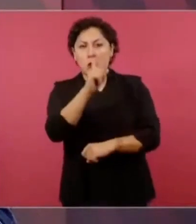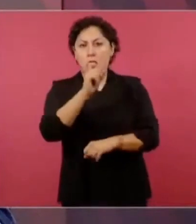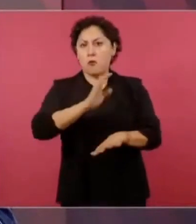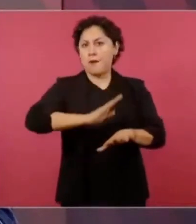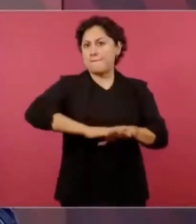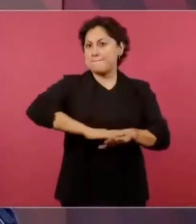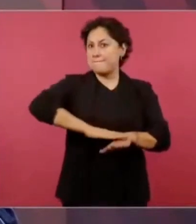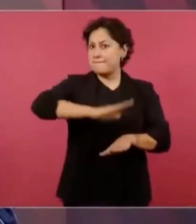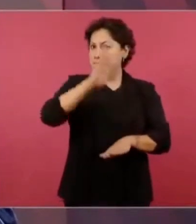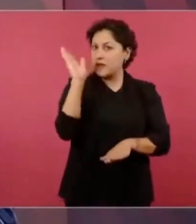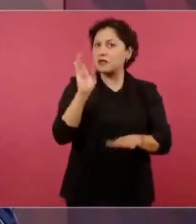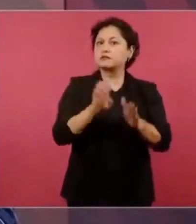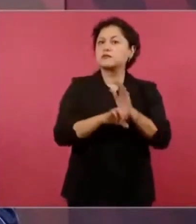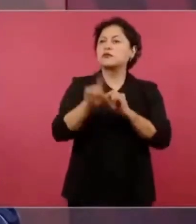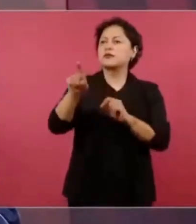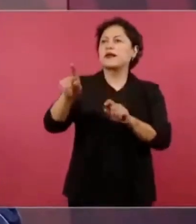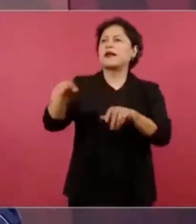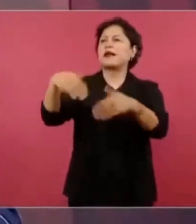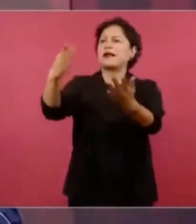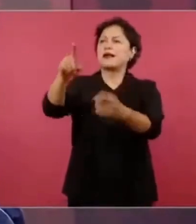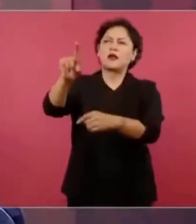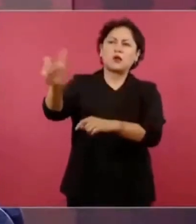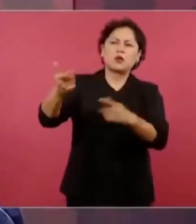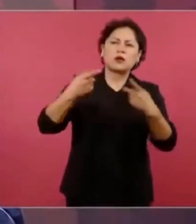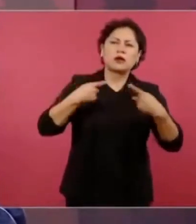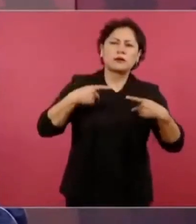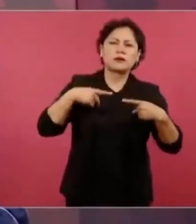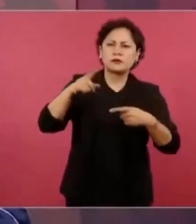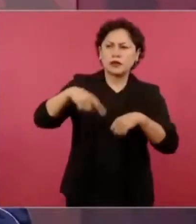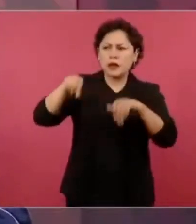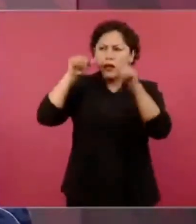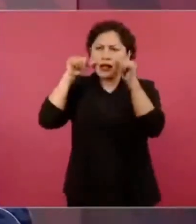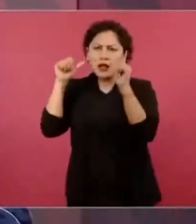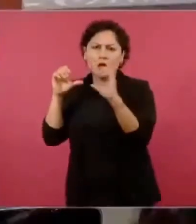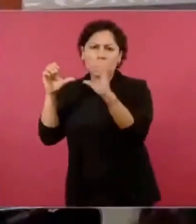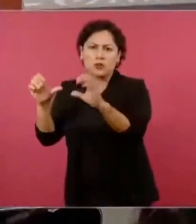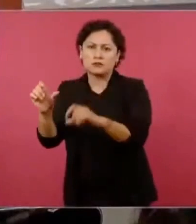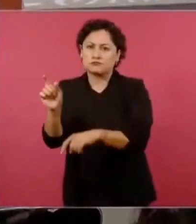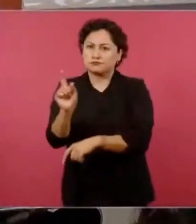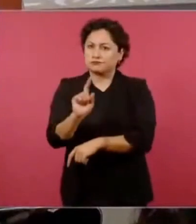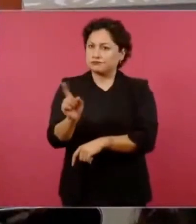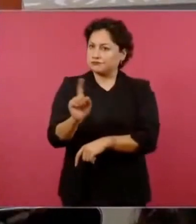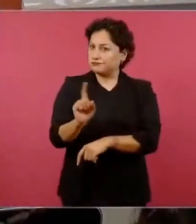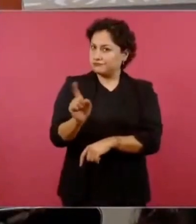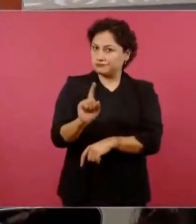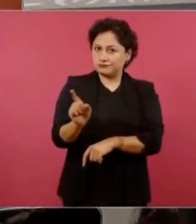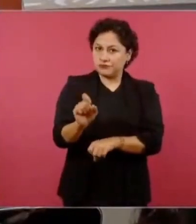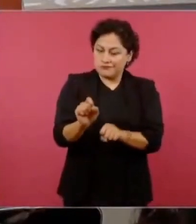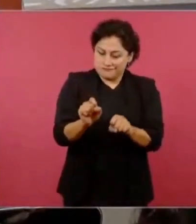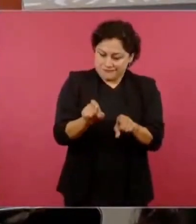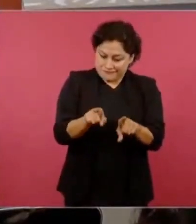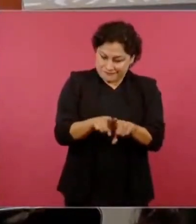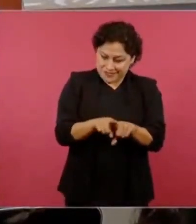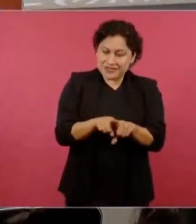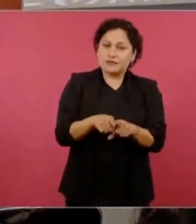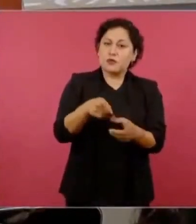sino que tiene que haber control del Estado,